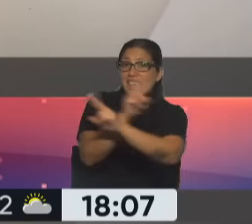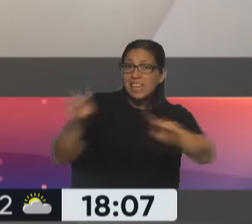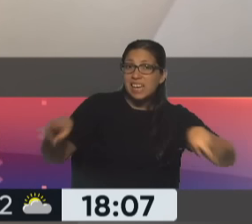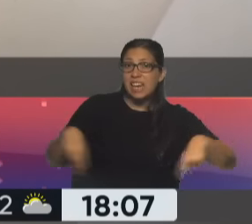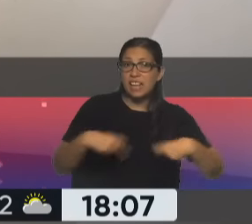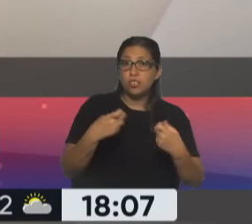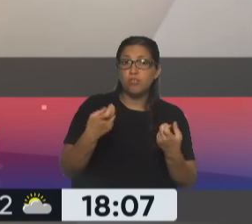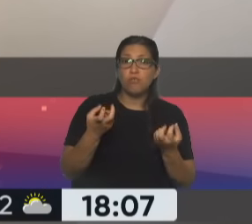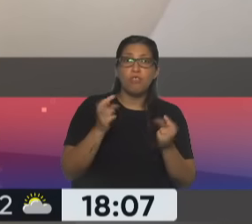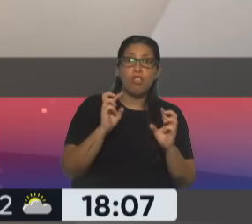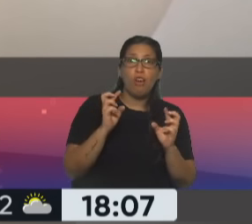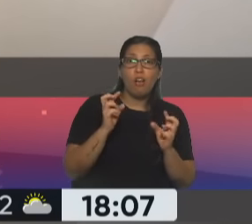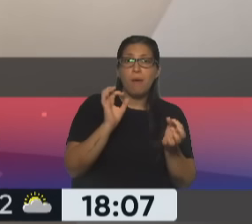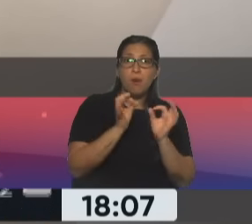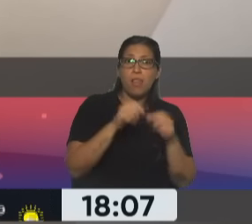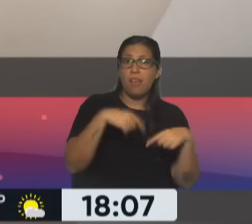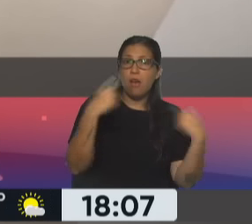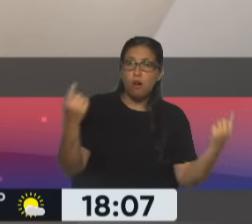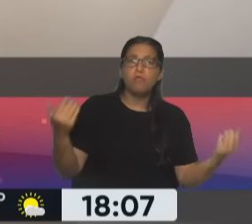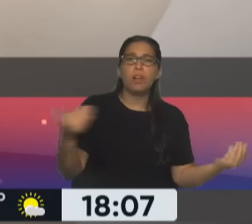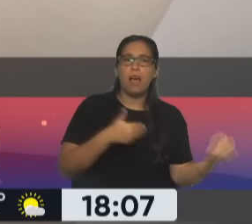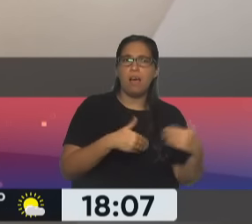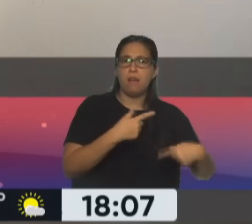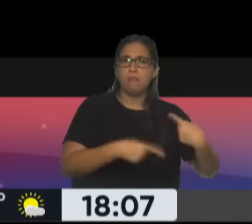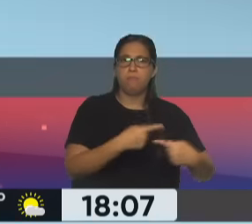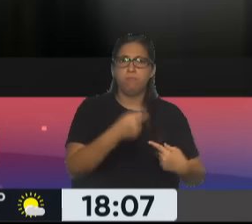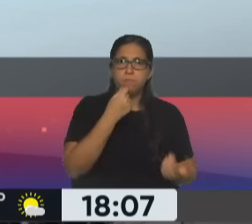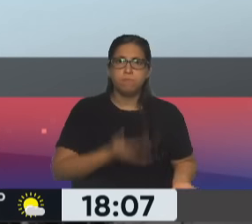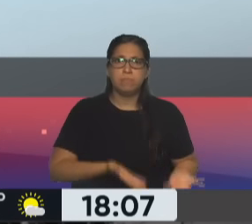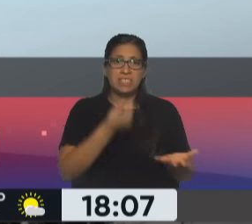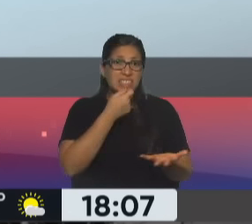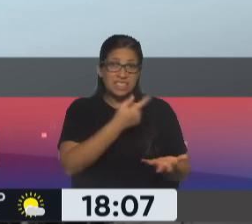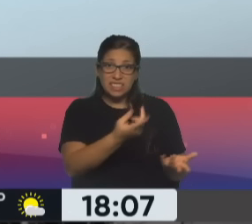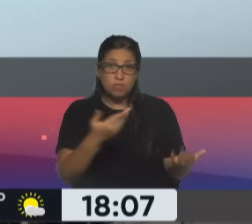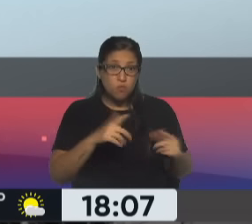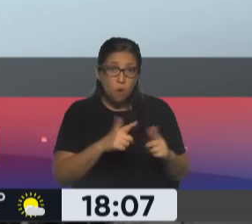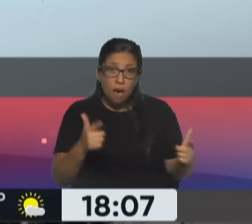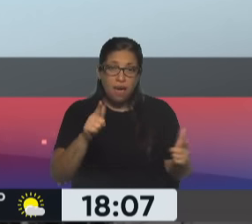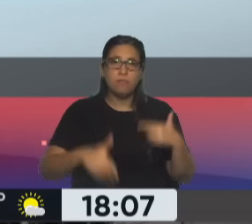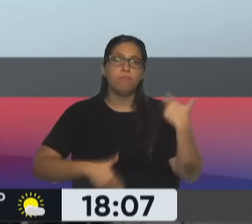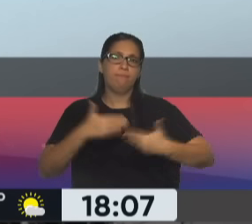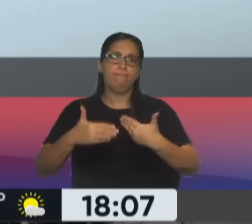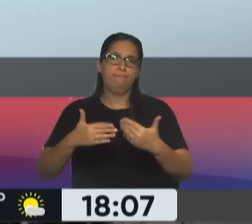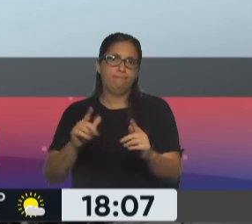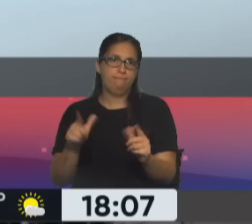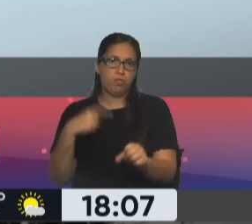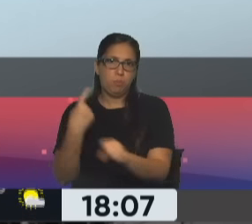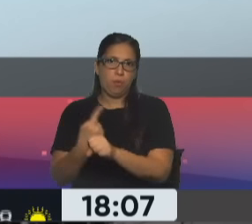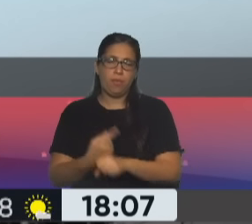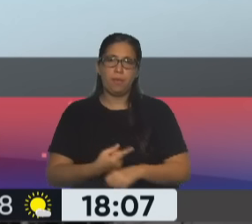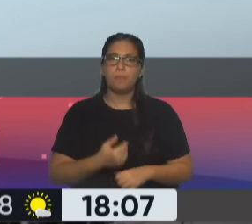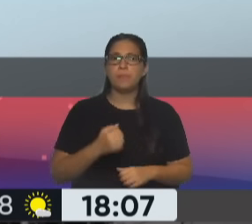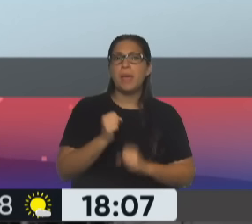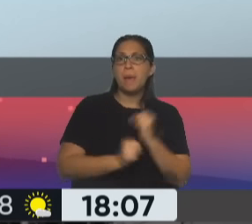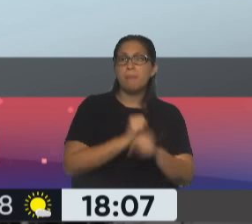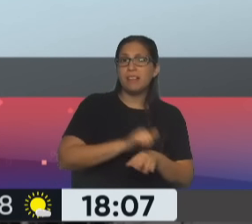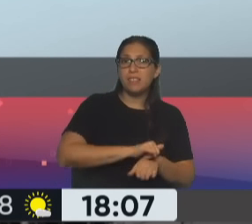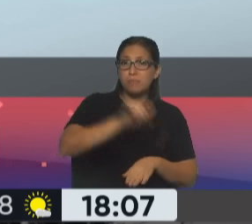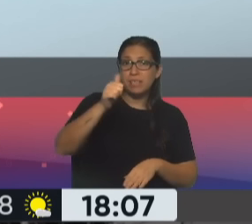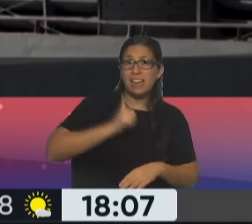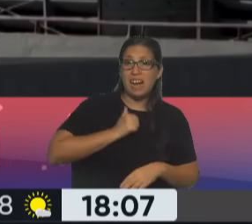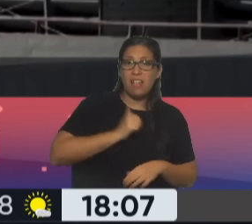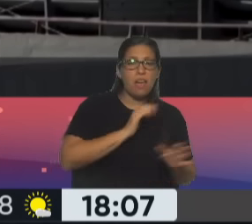Y esto es importante porque si no tenemos ingresos no podemos superar la situación. La actitud de Air Canada se replicó en otras